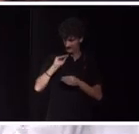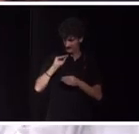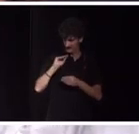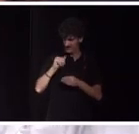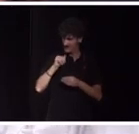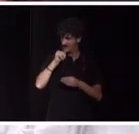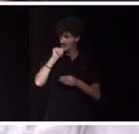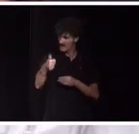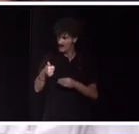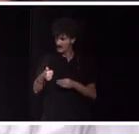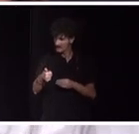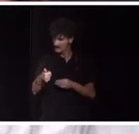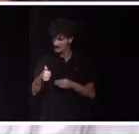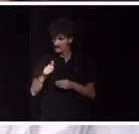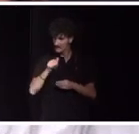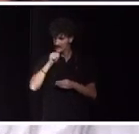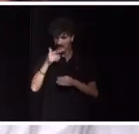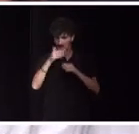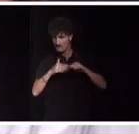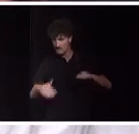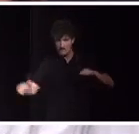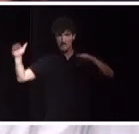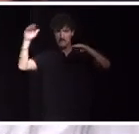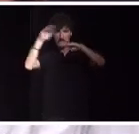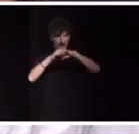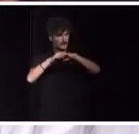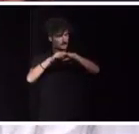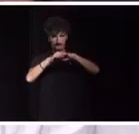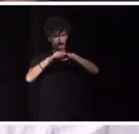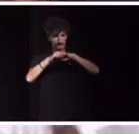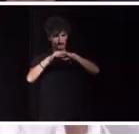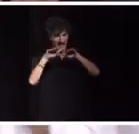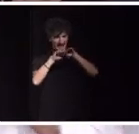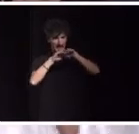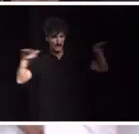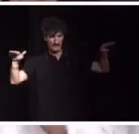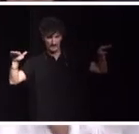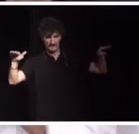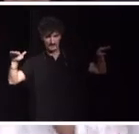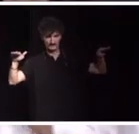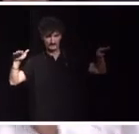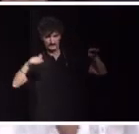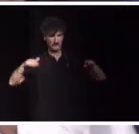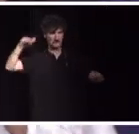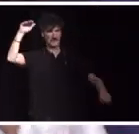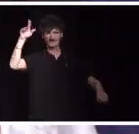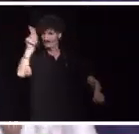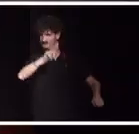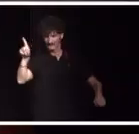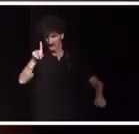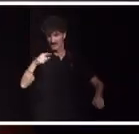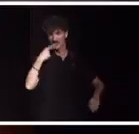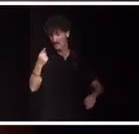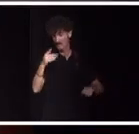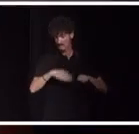Nadie es más que nadie. Eso quiere decir la República.